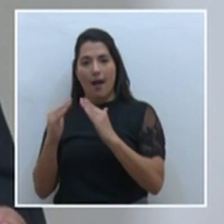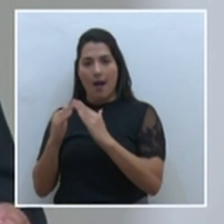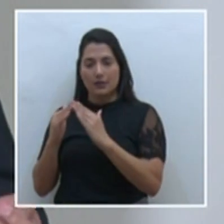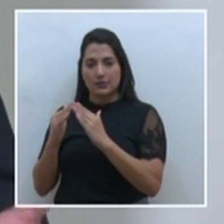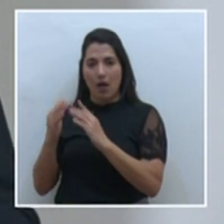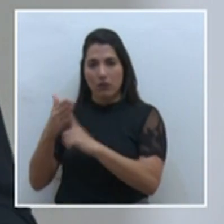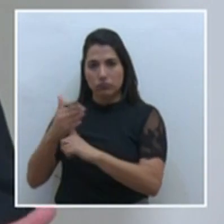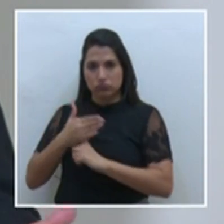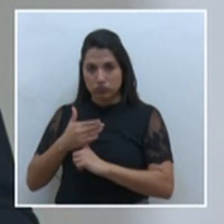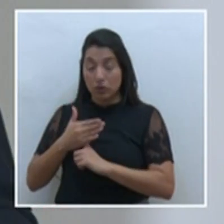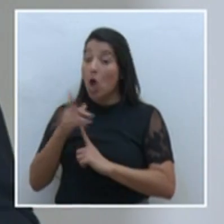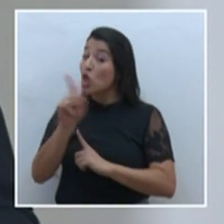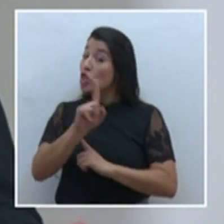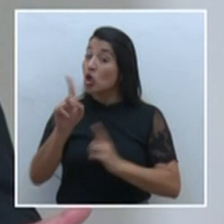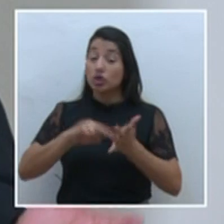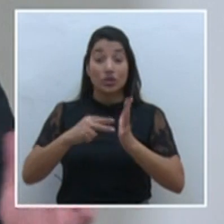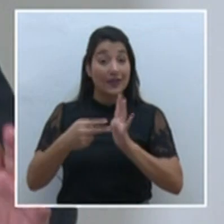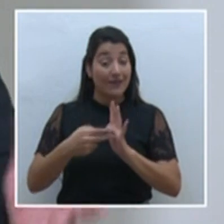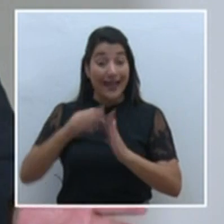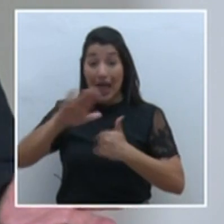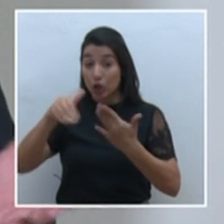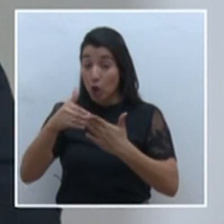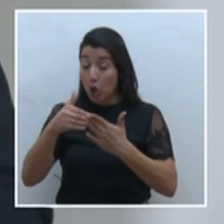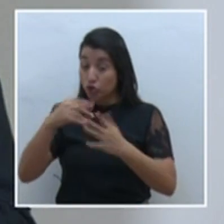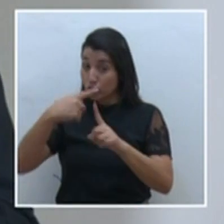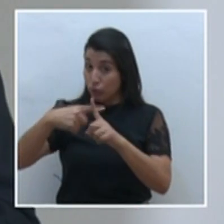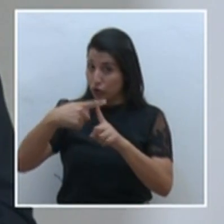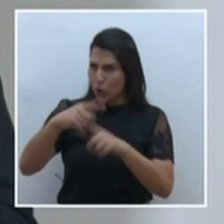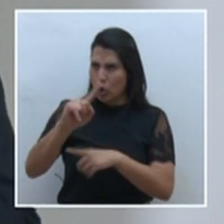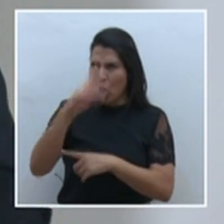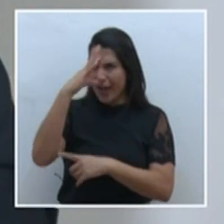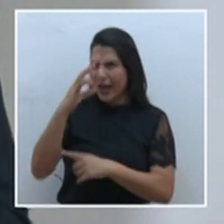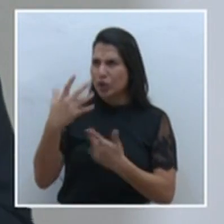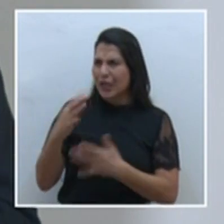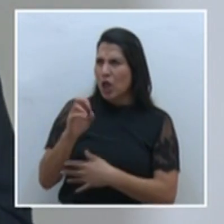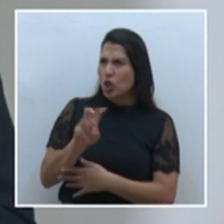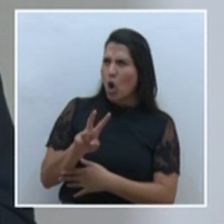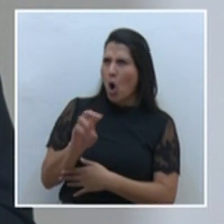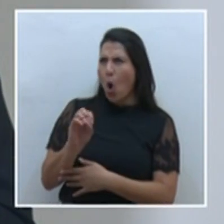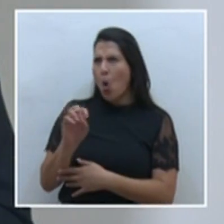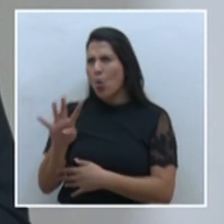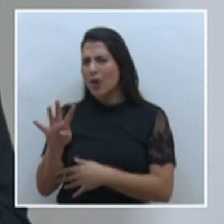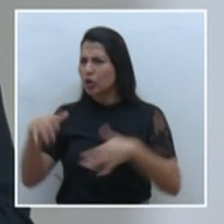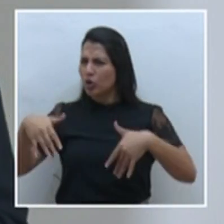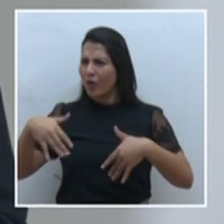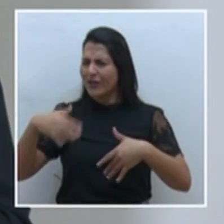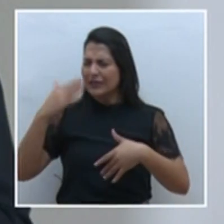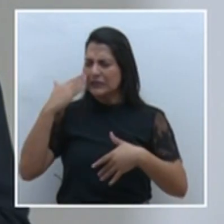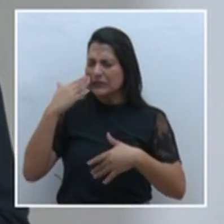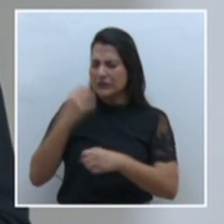estén positivos. De hecho, han dado positivos creo que 2 o 4 funcionarios. El número exacto no lo manejo en estos